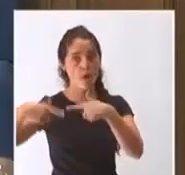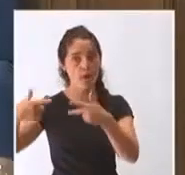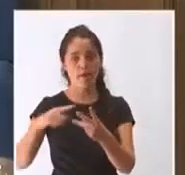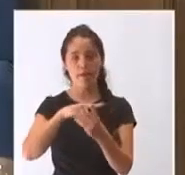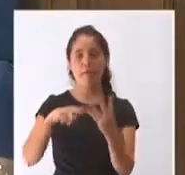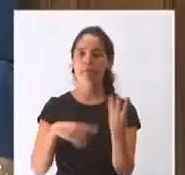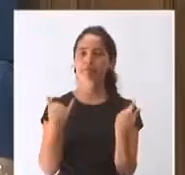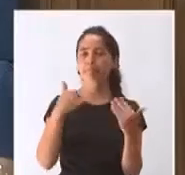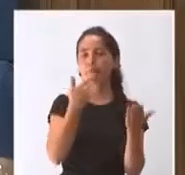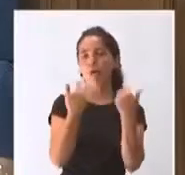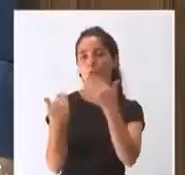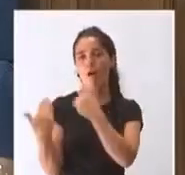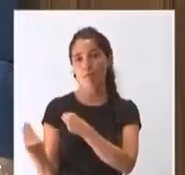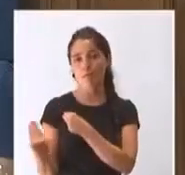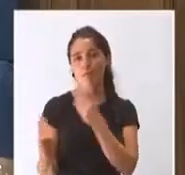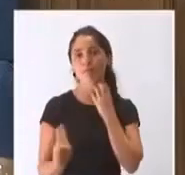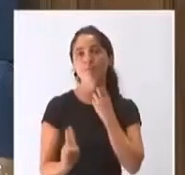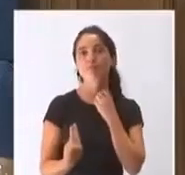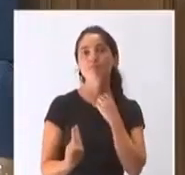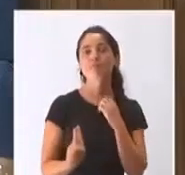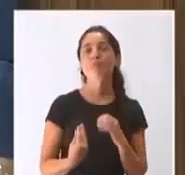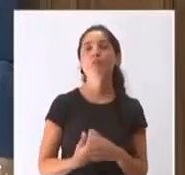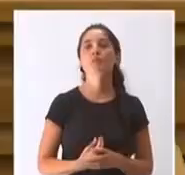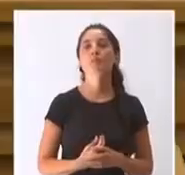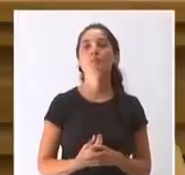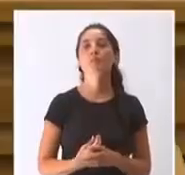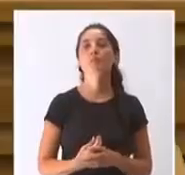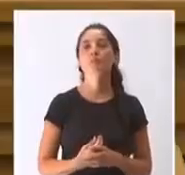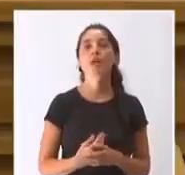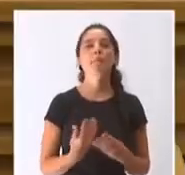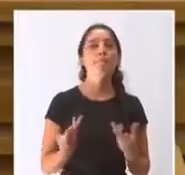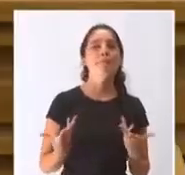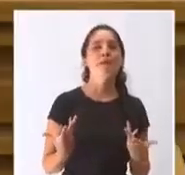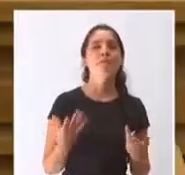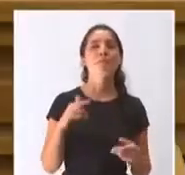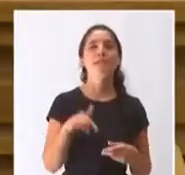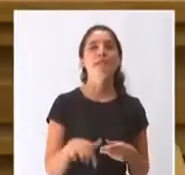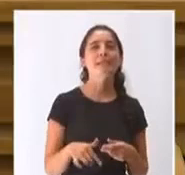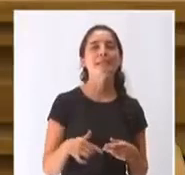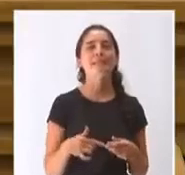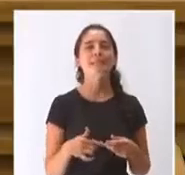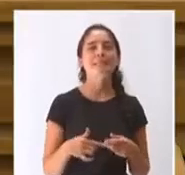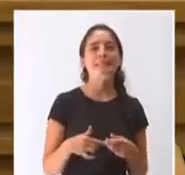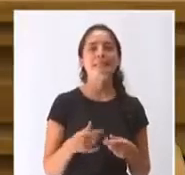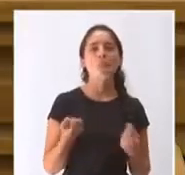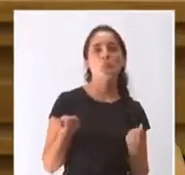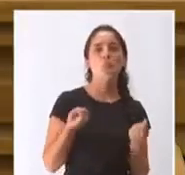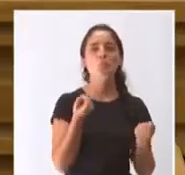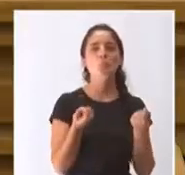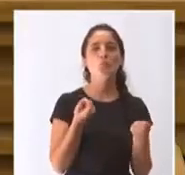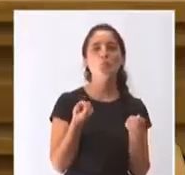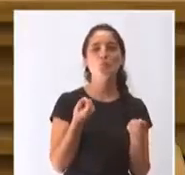estuvimos aquí y alguna que otra alguna cierta alteración muy